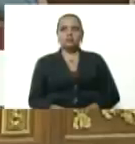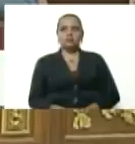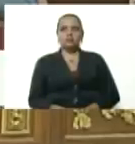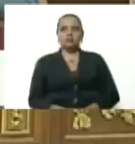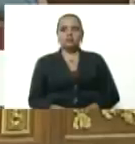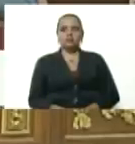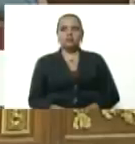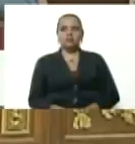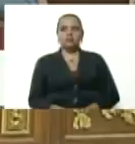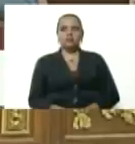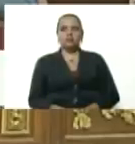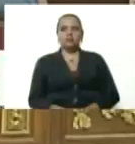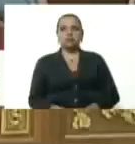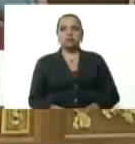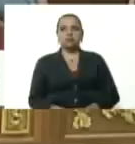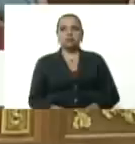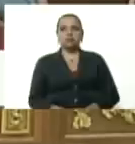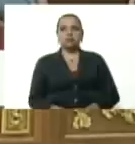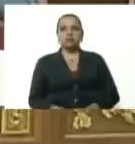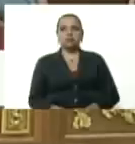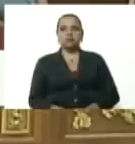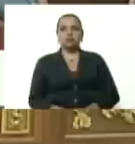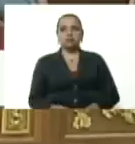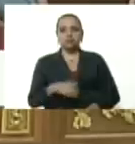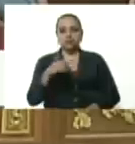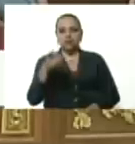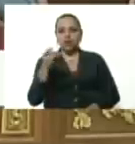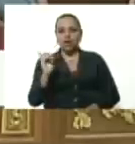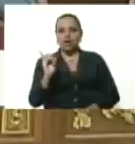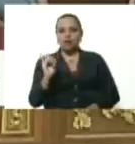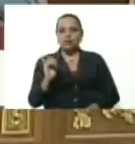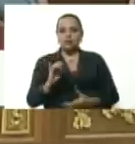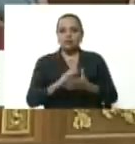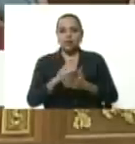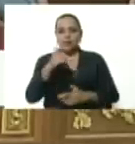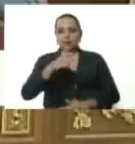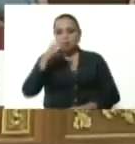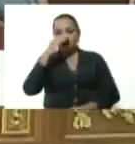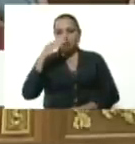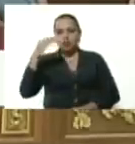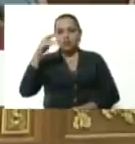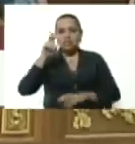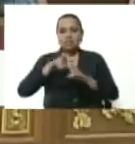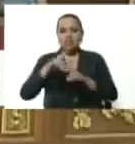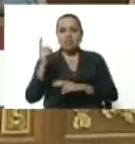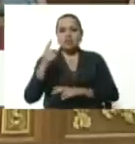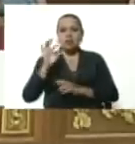Mira, Jesús, guarda la Jesús Faría, ya está nuestro hermano. Como él es una persona mayor, se sienta solo por allá.